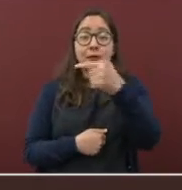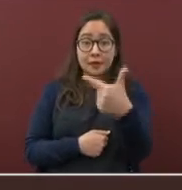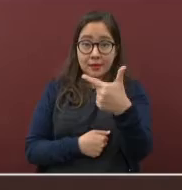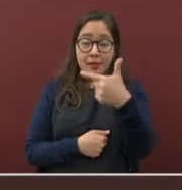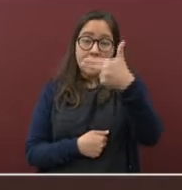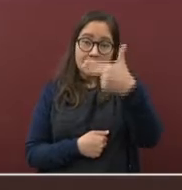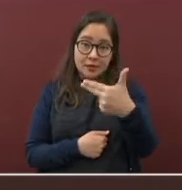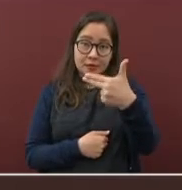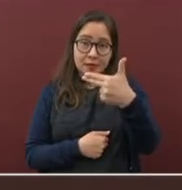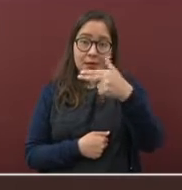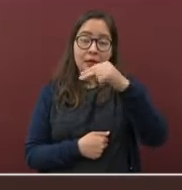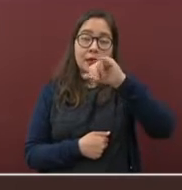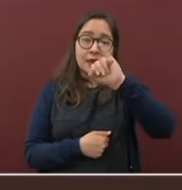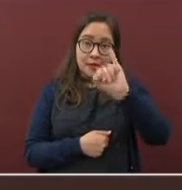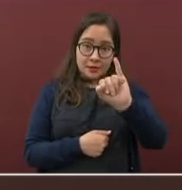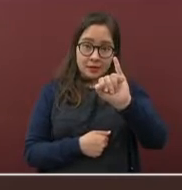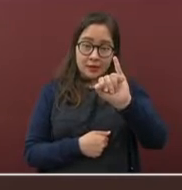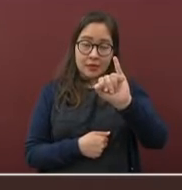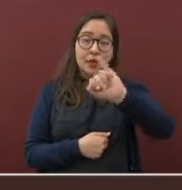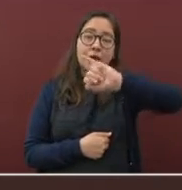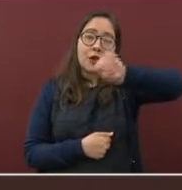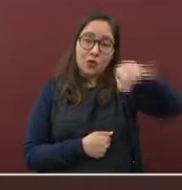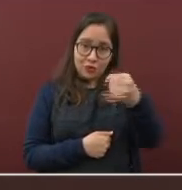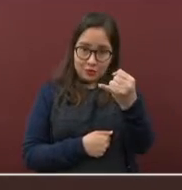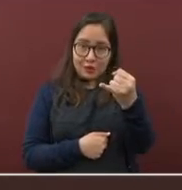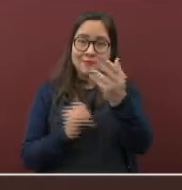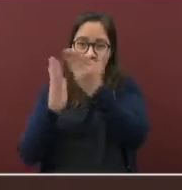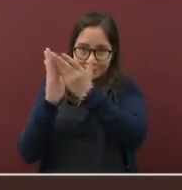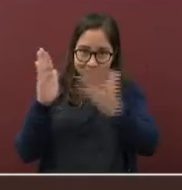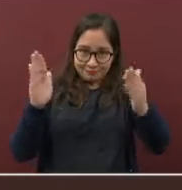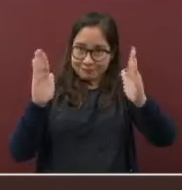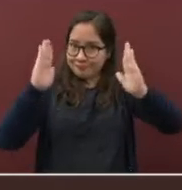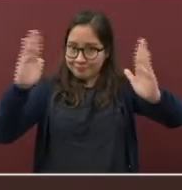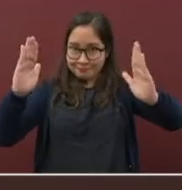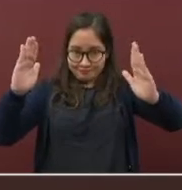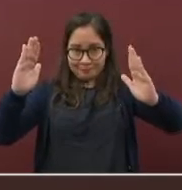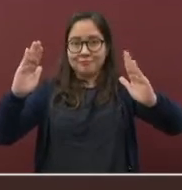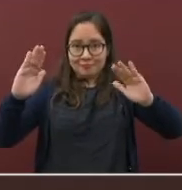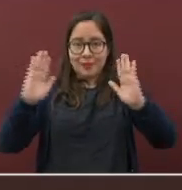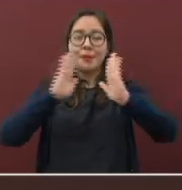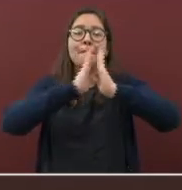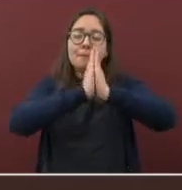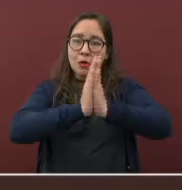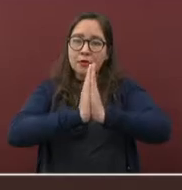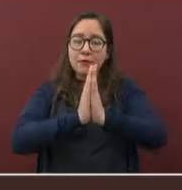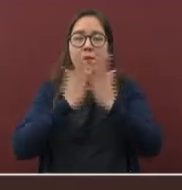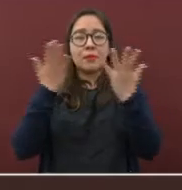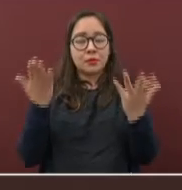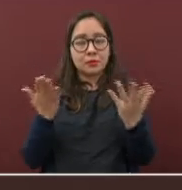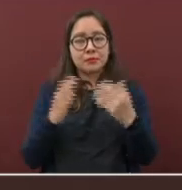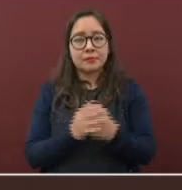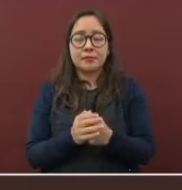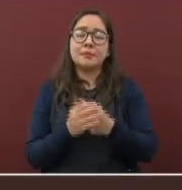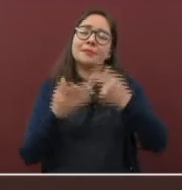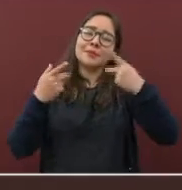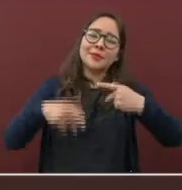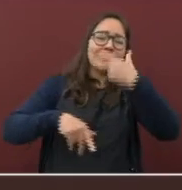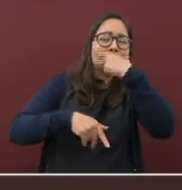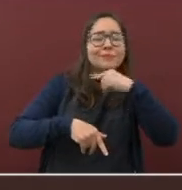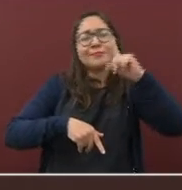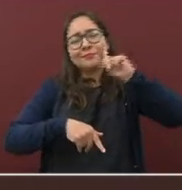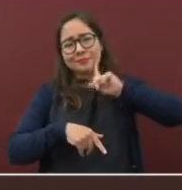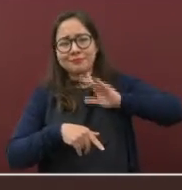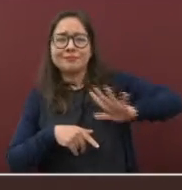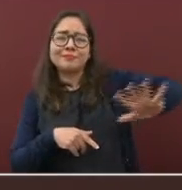h y latina y la j por favor ciudadanos y ciudadanas